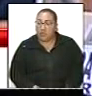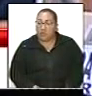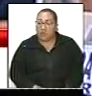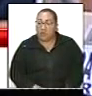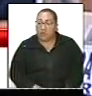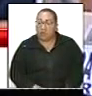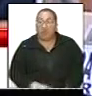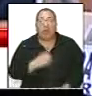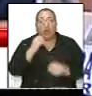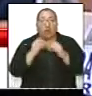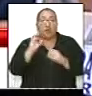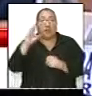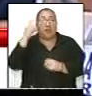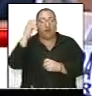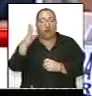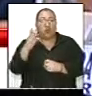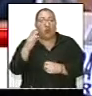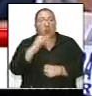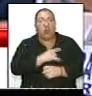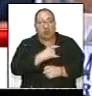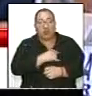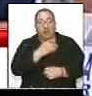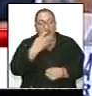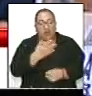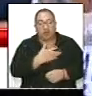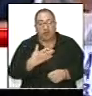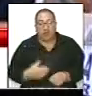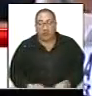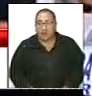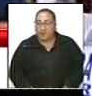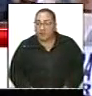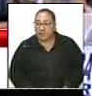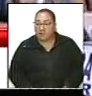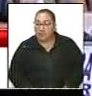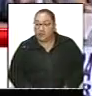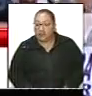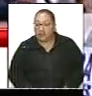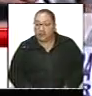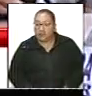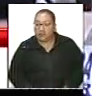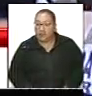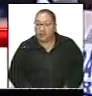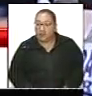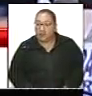futuras universidades. Muchas gracias, señora presidenta. Agradecemos la